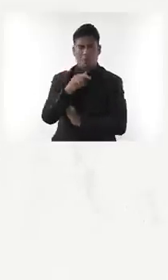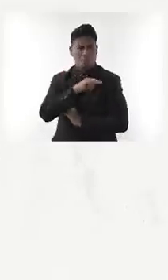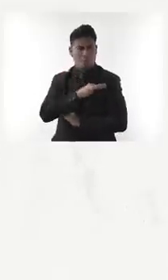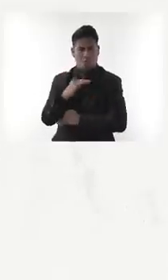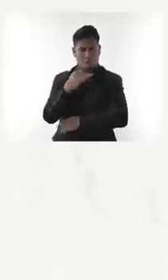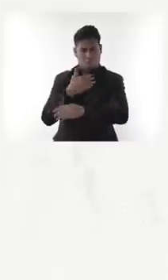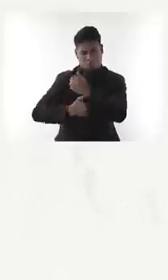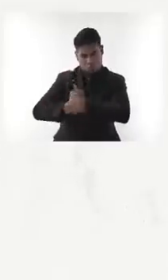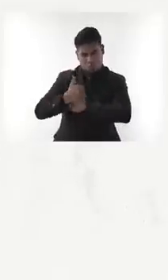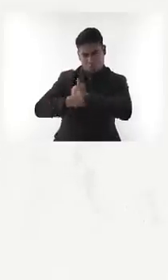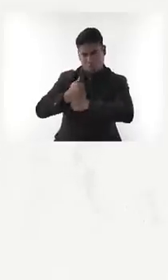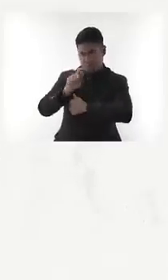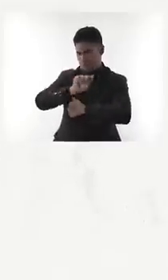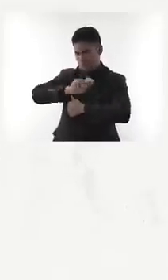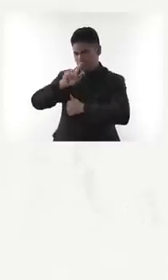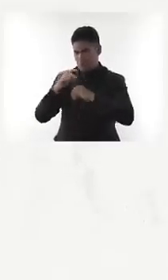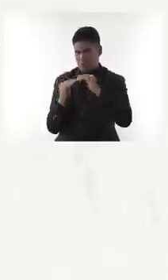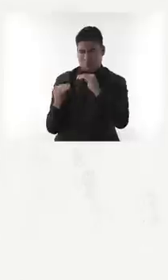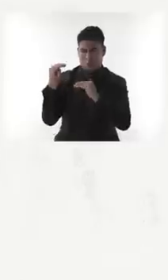competencia.